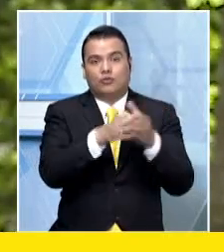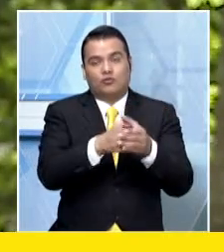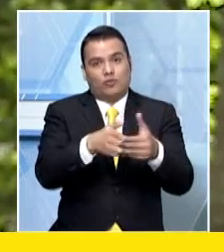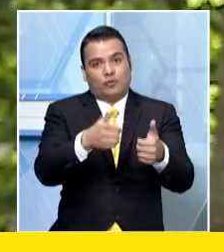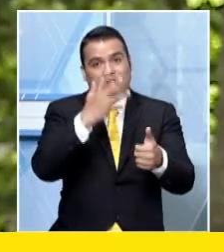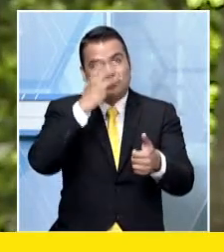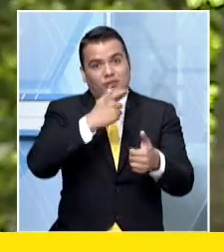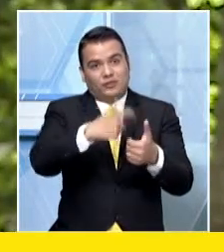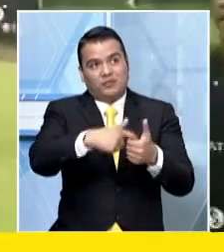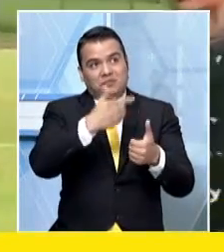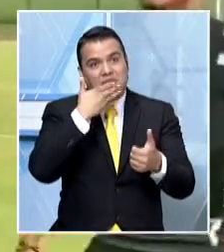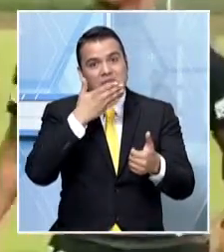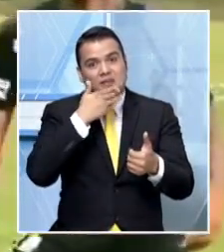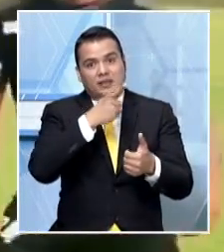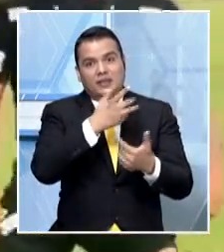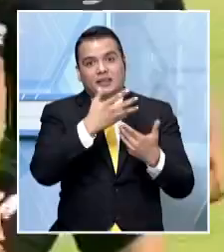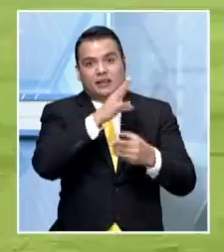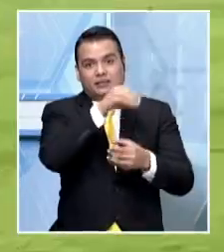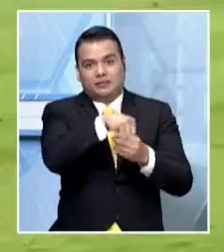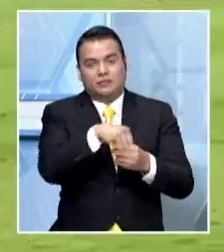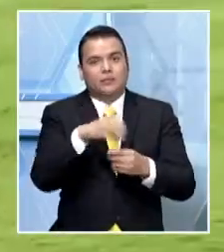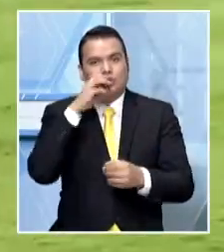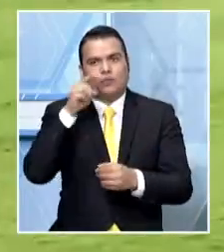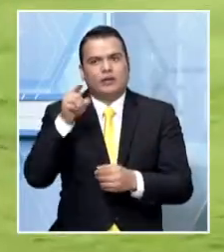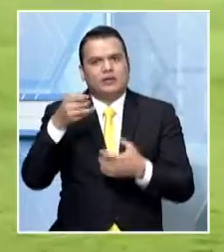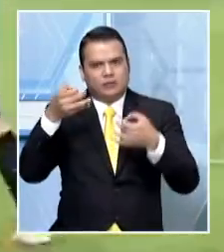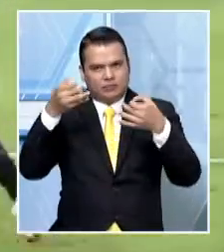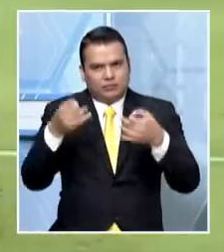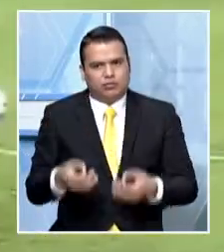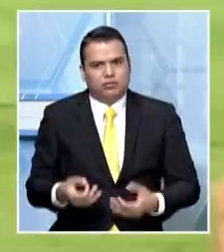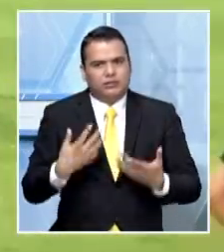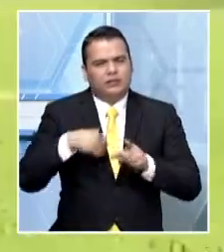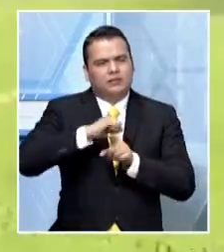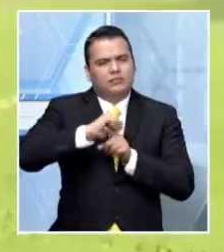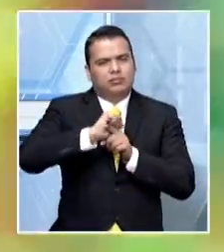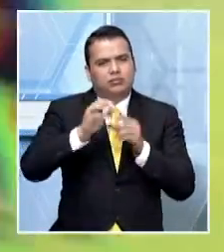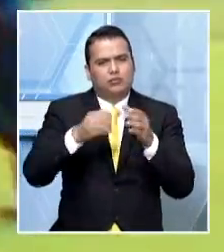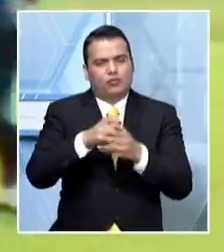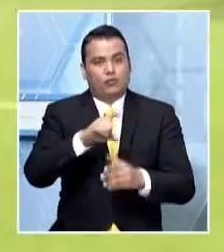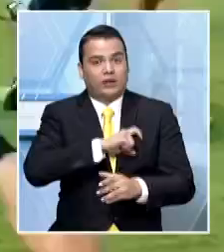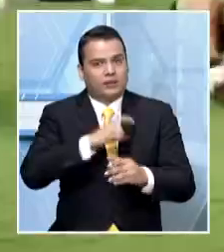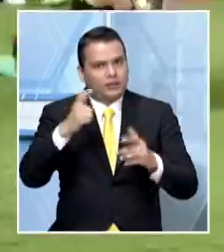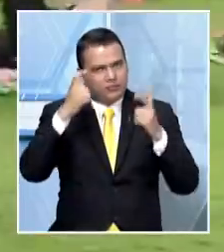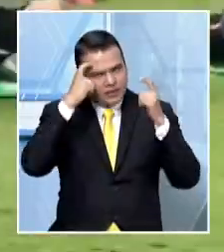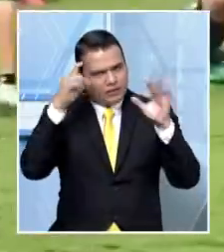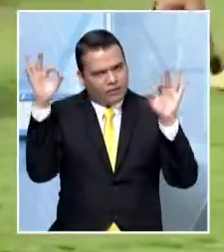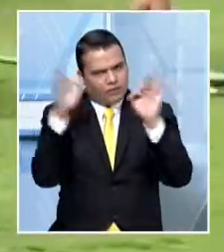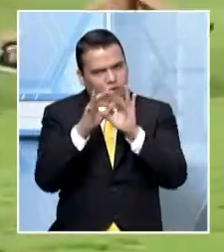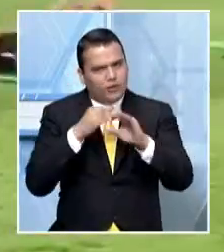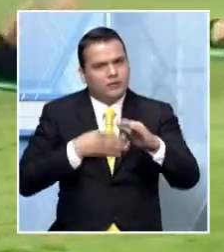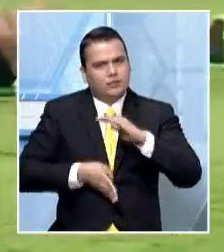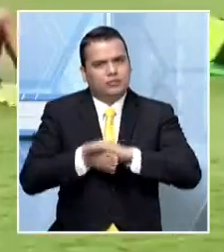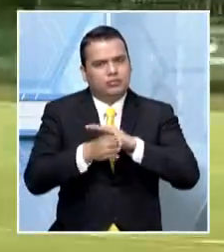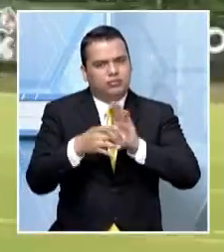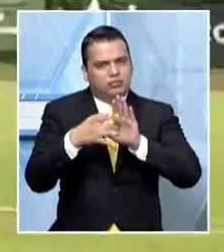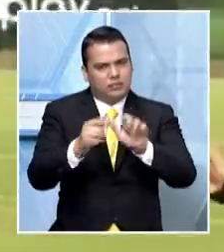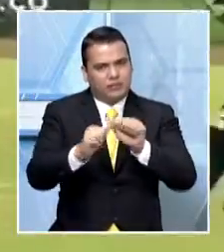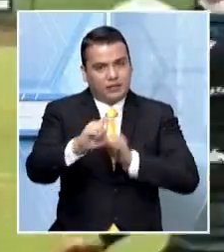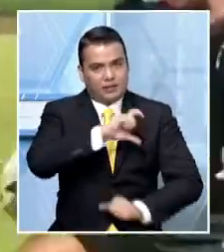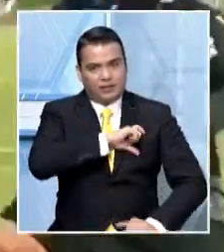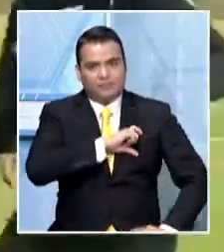experiencia muy bonita en panamá por ahora humberto acevedo serrano adelanta la preparación con el cáliz mentalizado en mantener su apellido en la historia